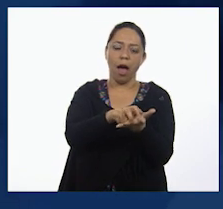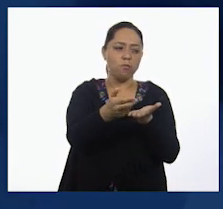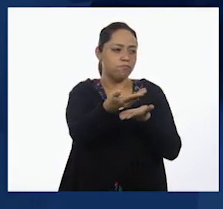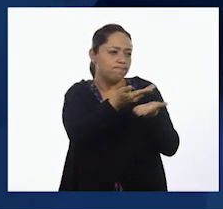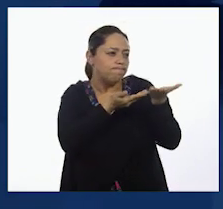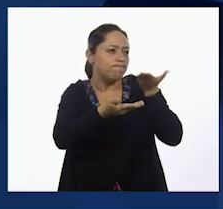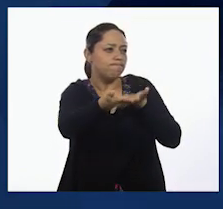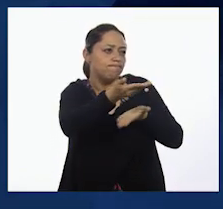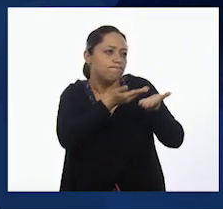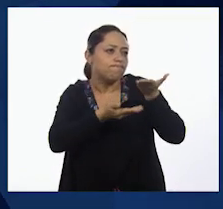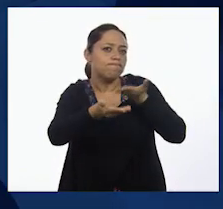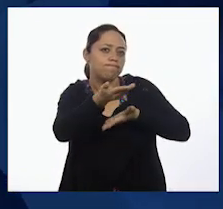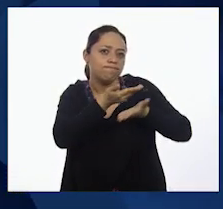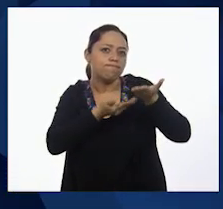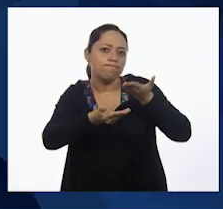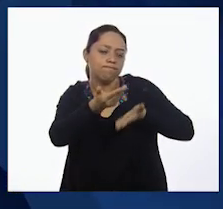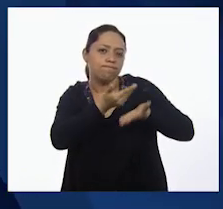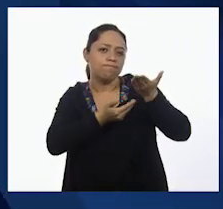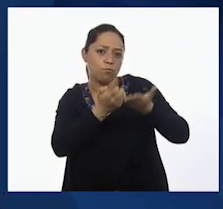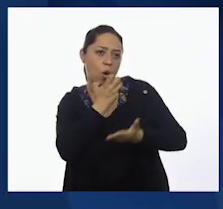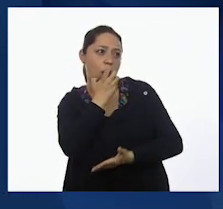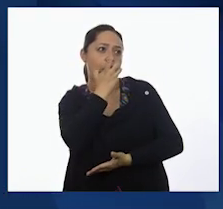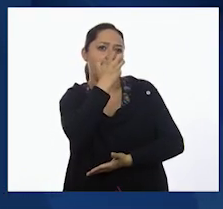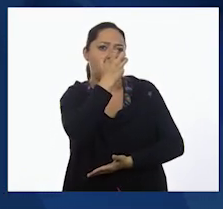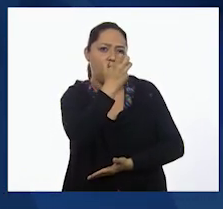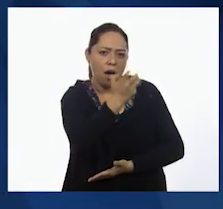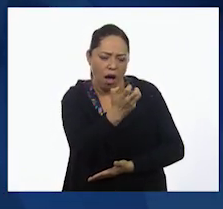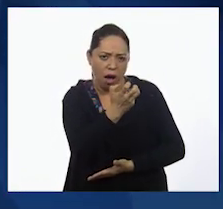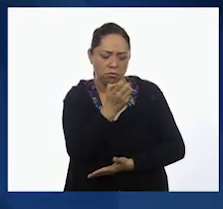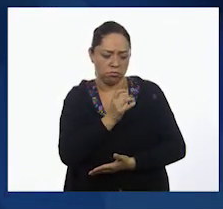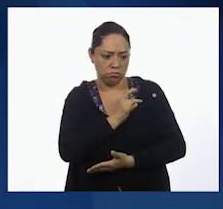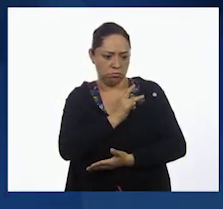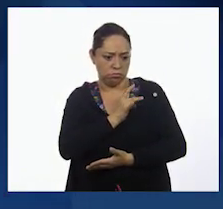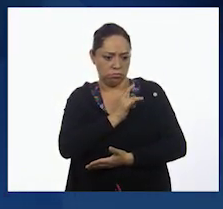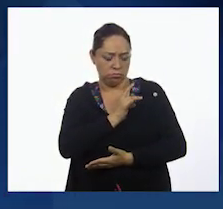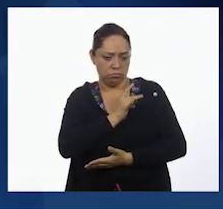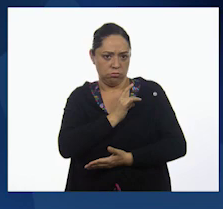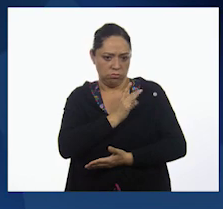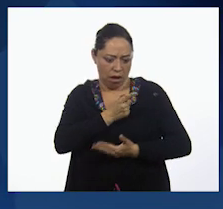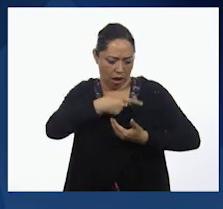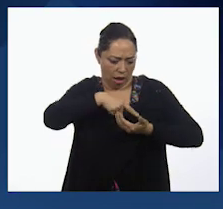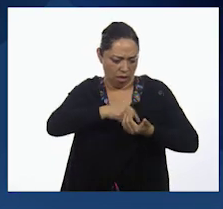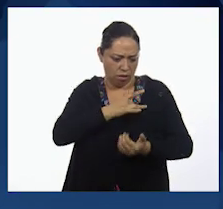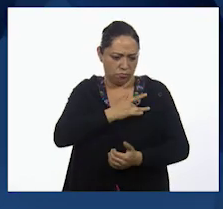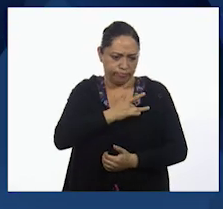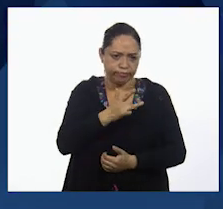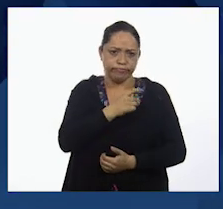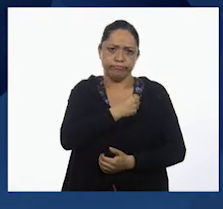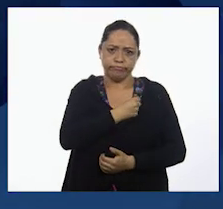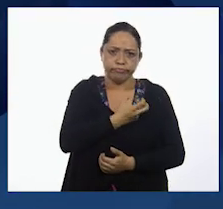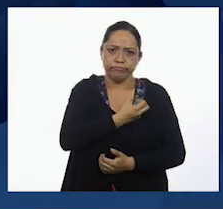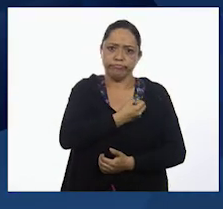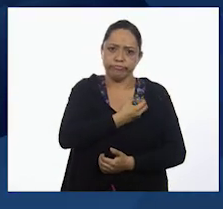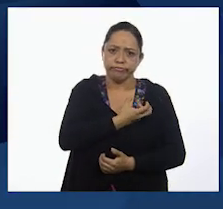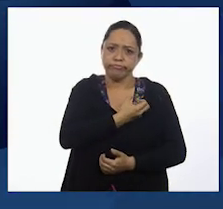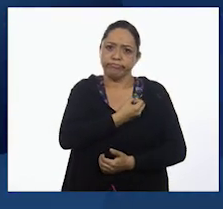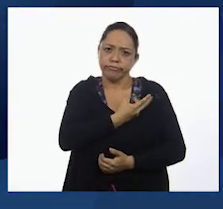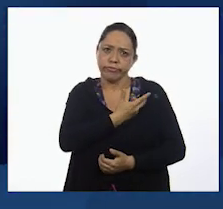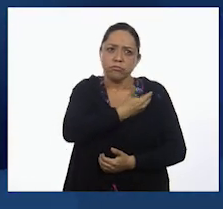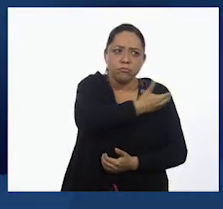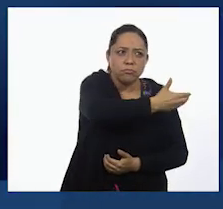el centro del grito. ¿Con qué miedo sentimos palpitar el corazón desnudo de la noche en el campo?